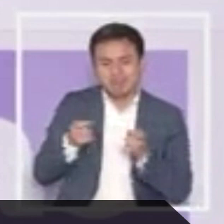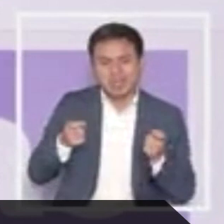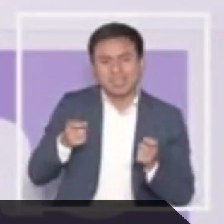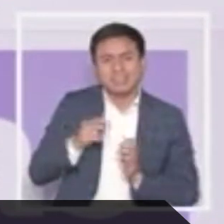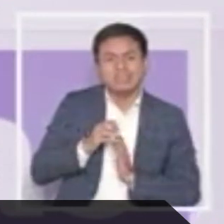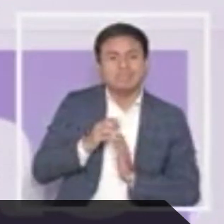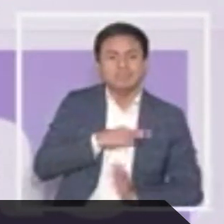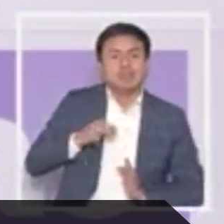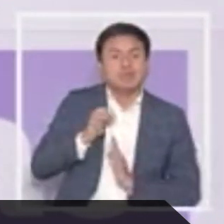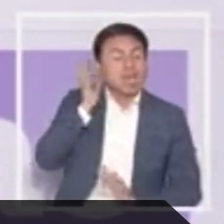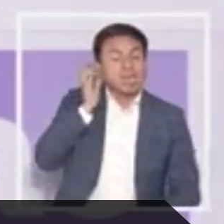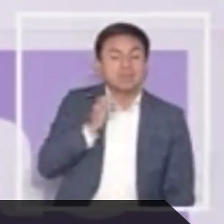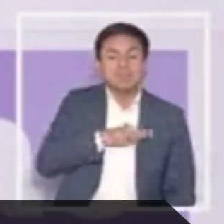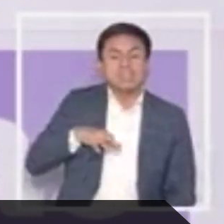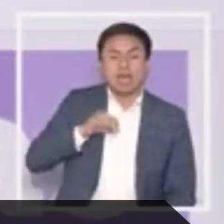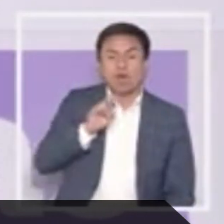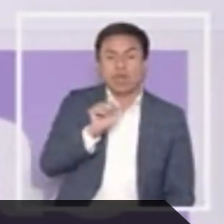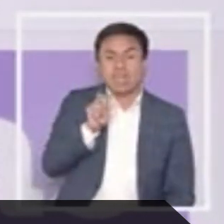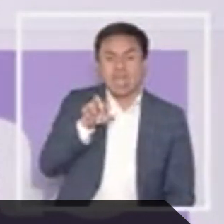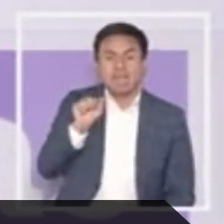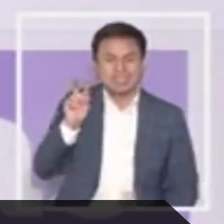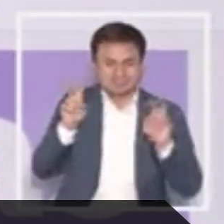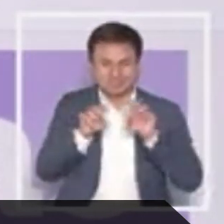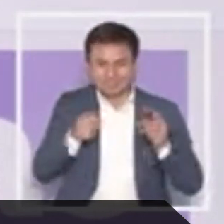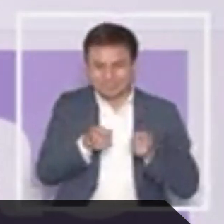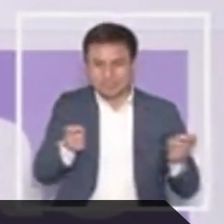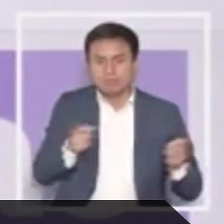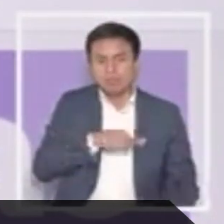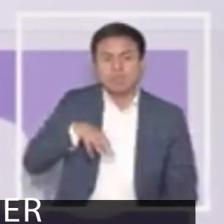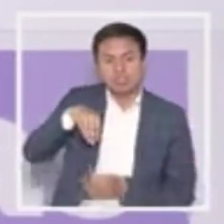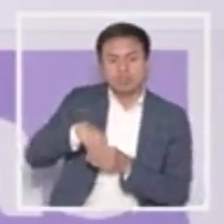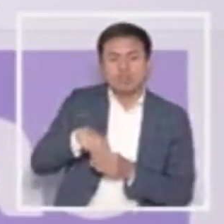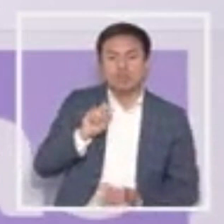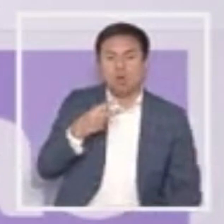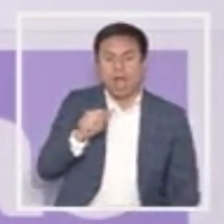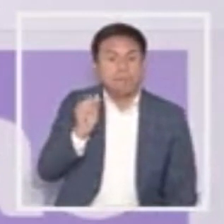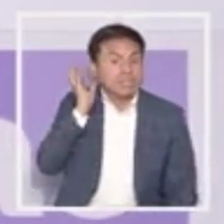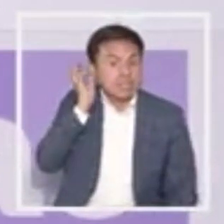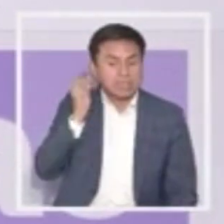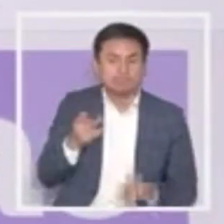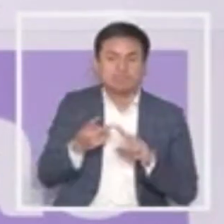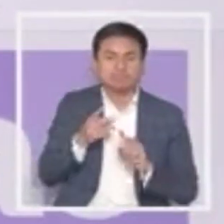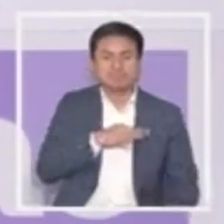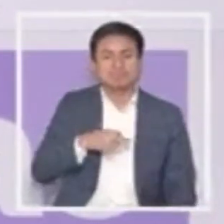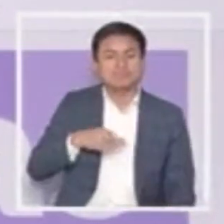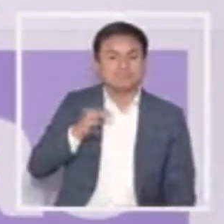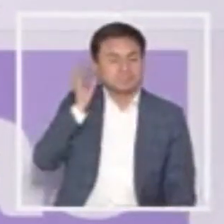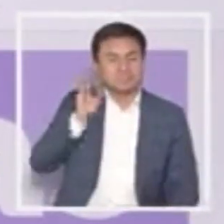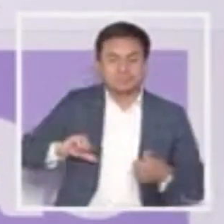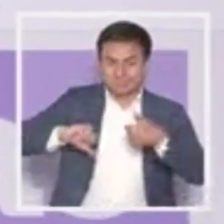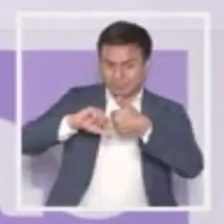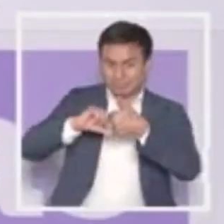desde el Ministerio de la Mujer por la ministra Orellana. Y por lo tanto, los ministerios del Interior, liderados por la ministra Tohá, y de la Mujer y Equidad de